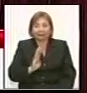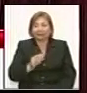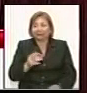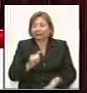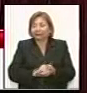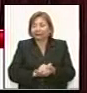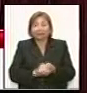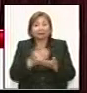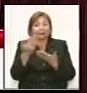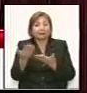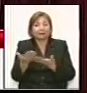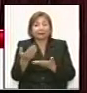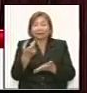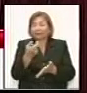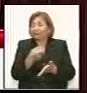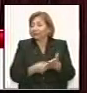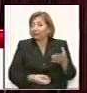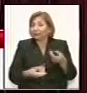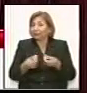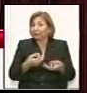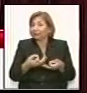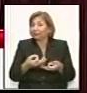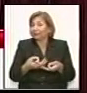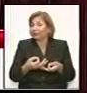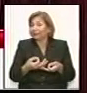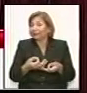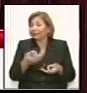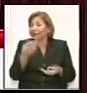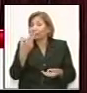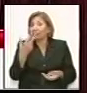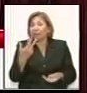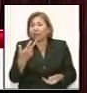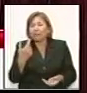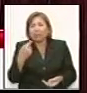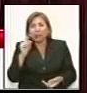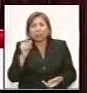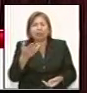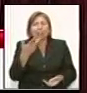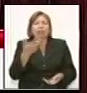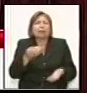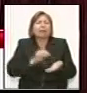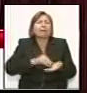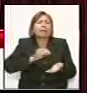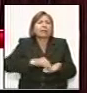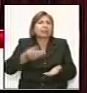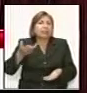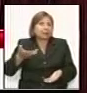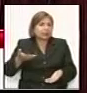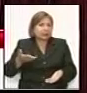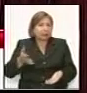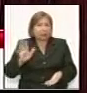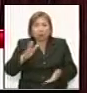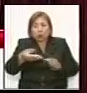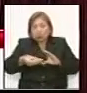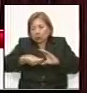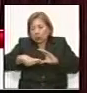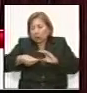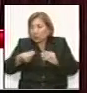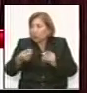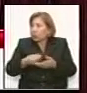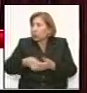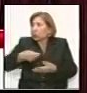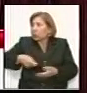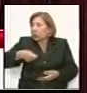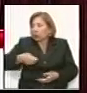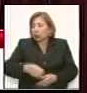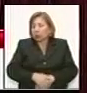costar 1.200 millones de dólares, terminó costando, gracias a Odebrecht y a sus coimas y a sus comisiones